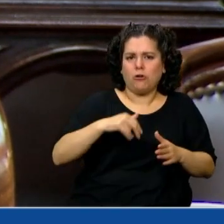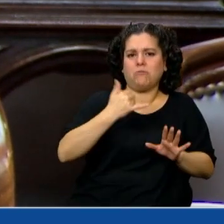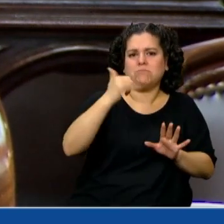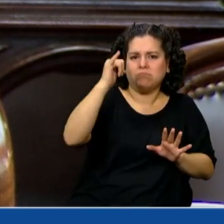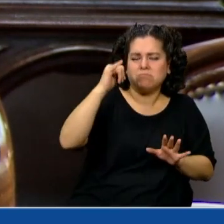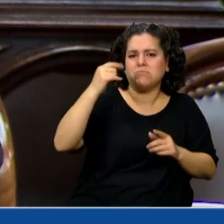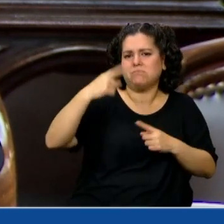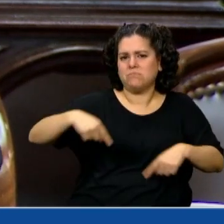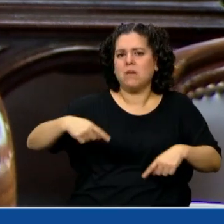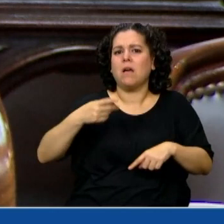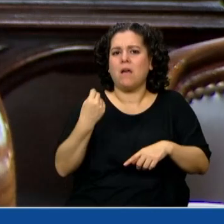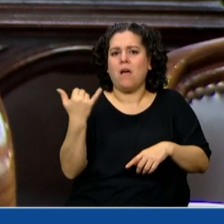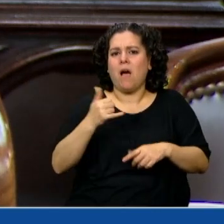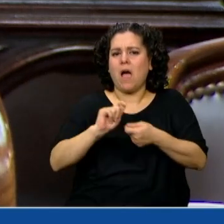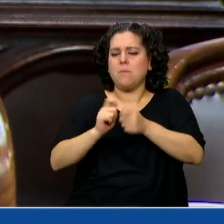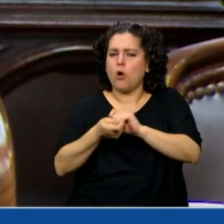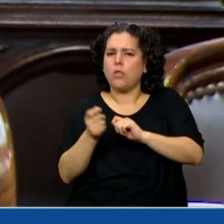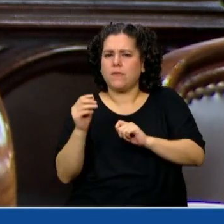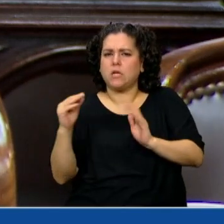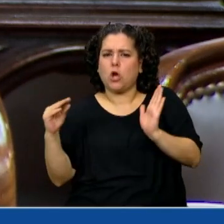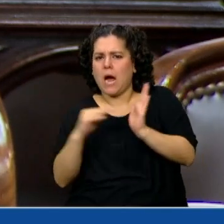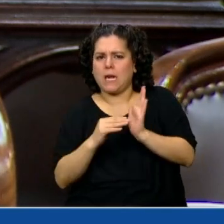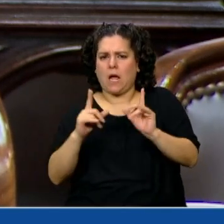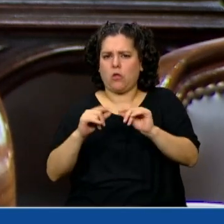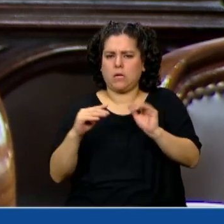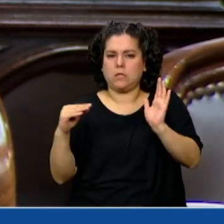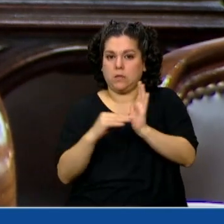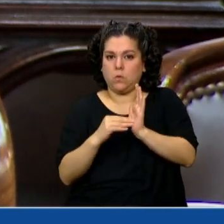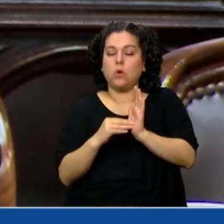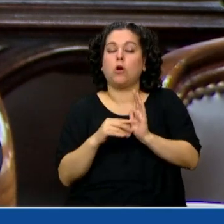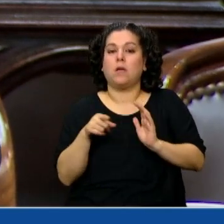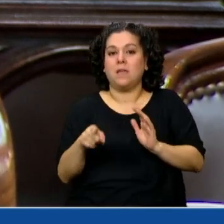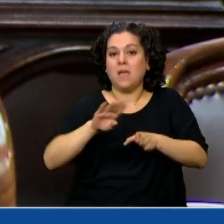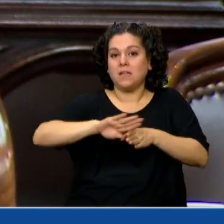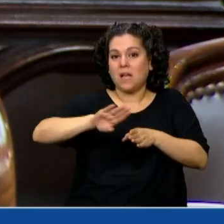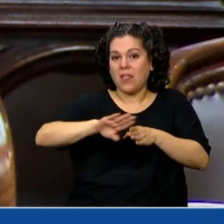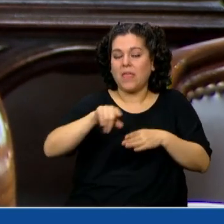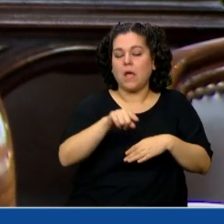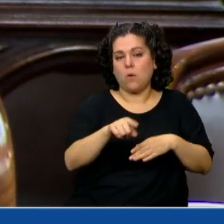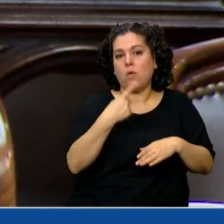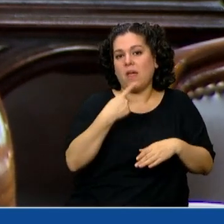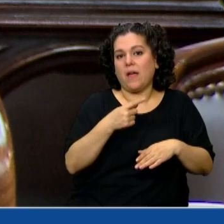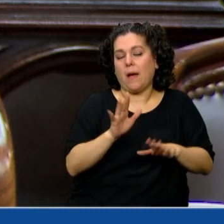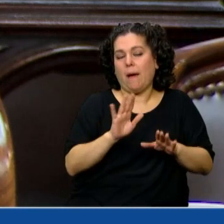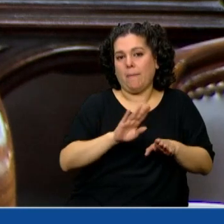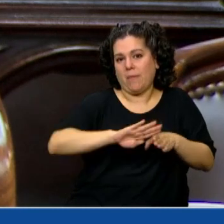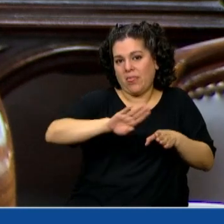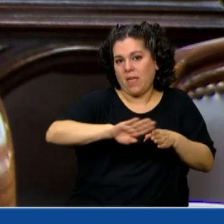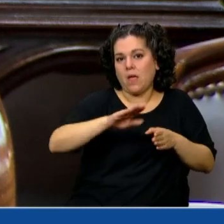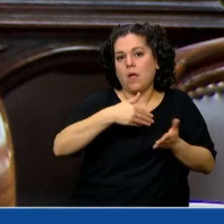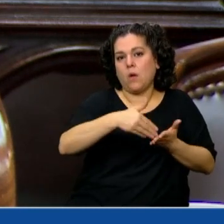una modificación, hay un agregado de ese artículo. Y como esta deuda prevé